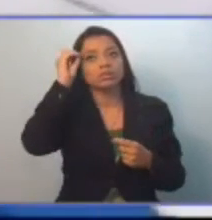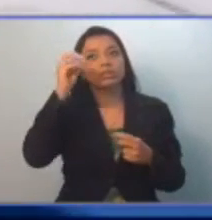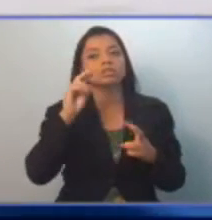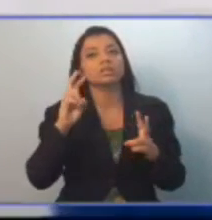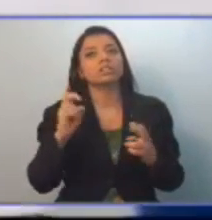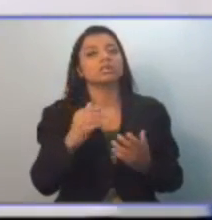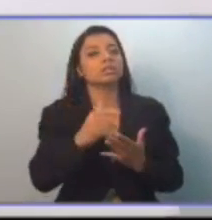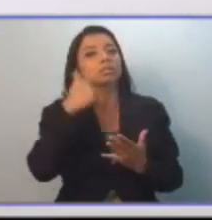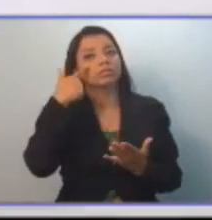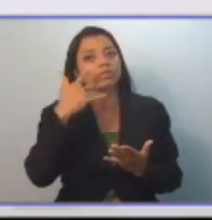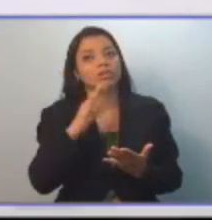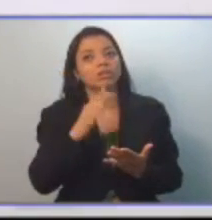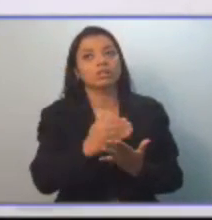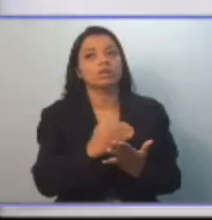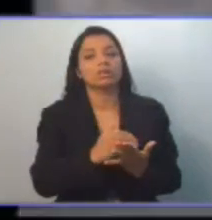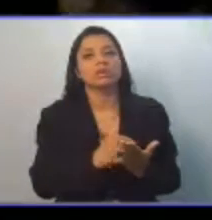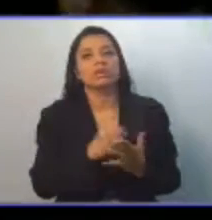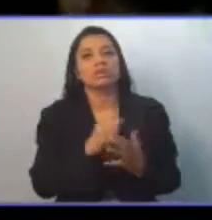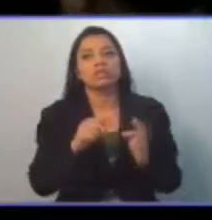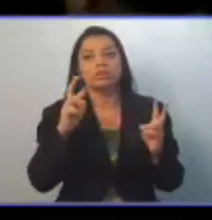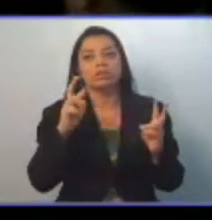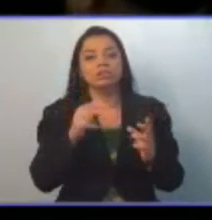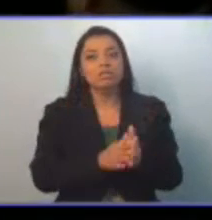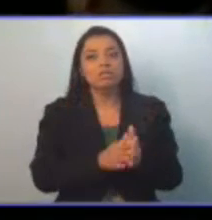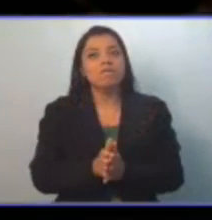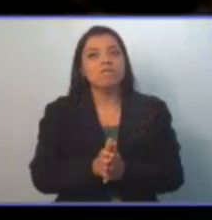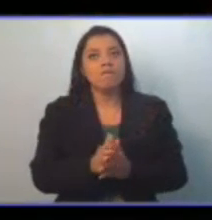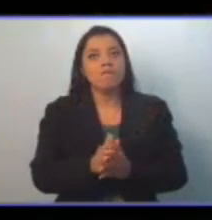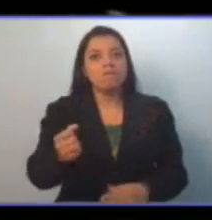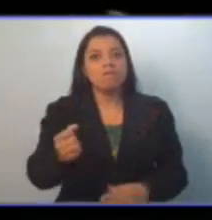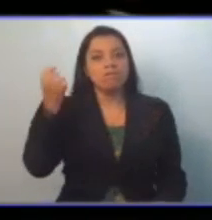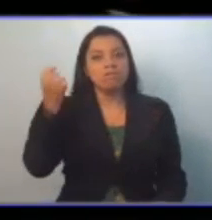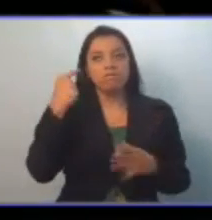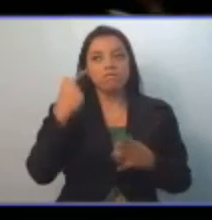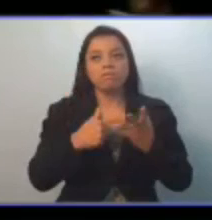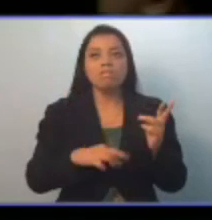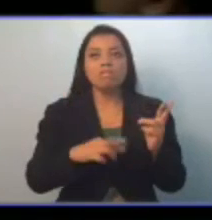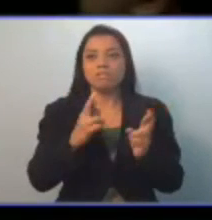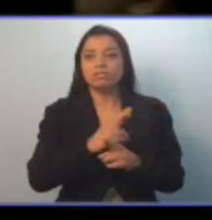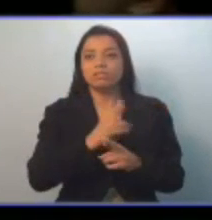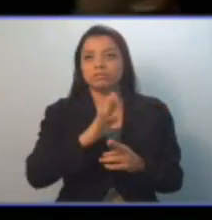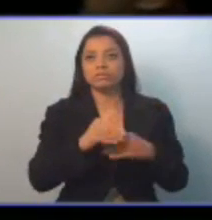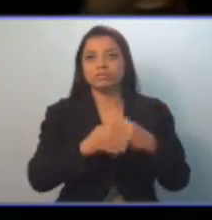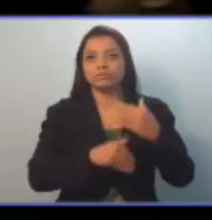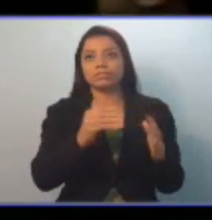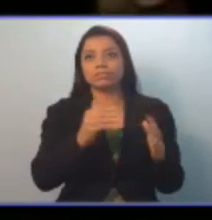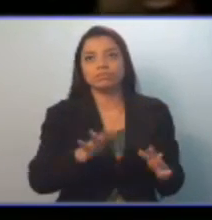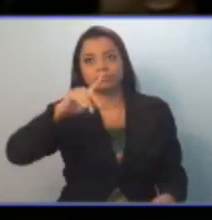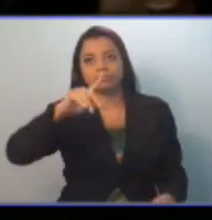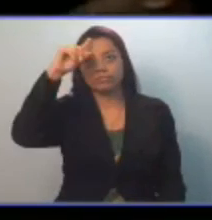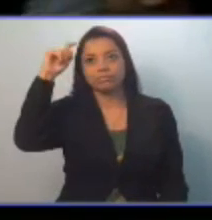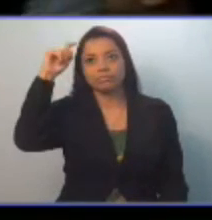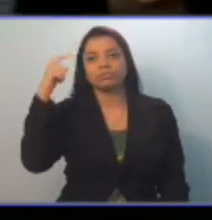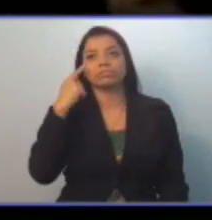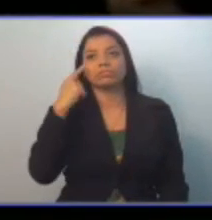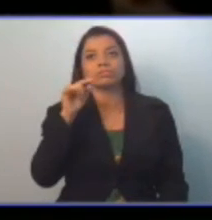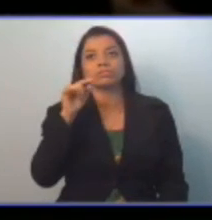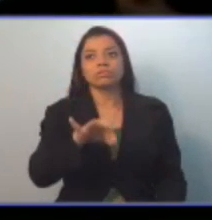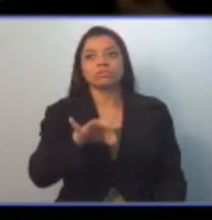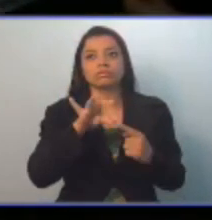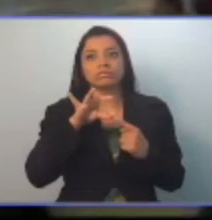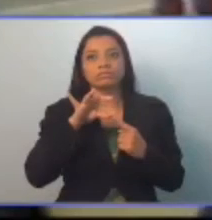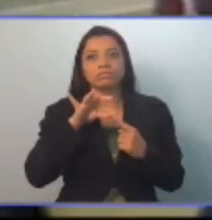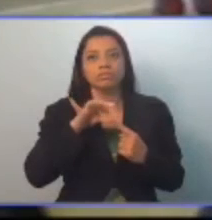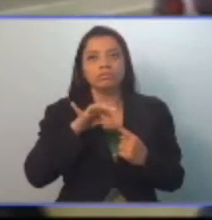como los temas principales de su plataforma o de su plan de trabajo en caso de ser electo